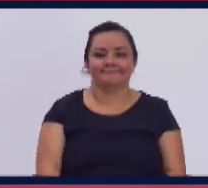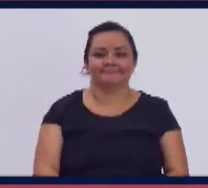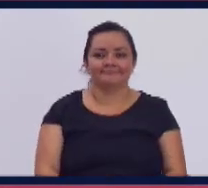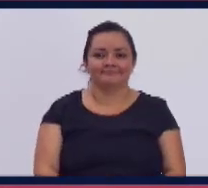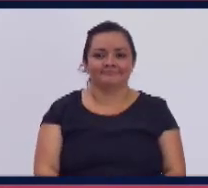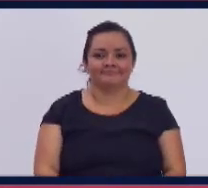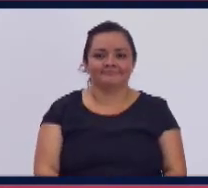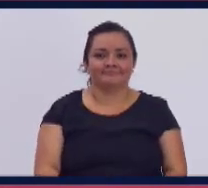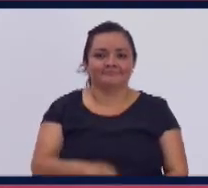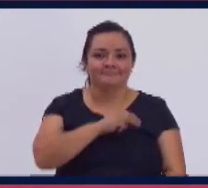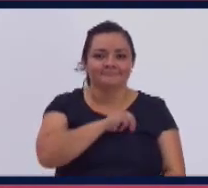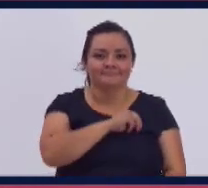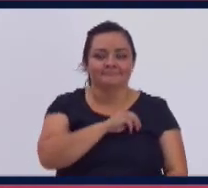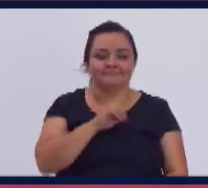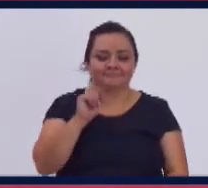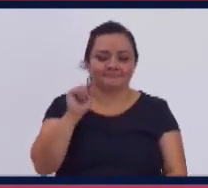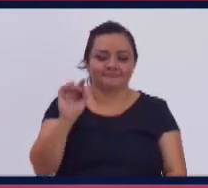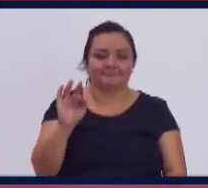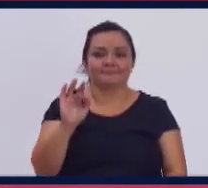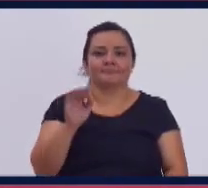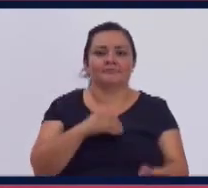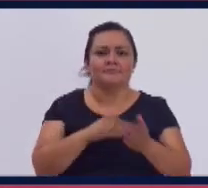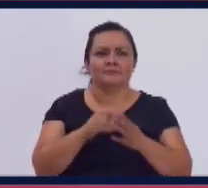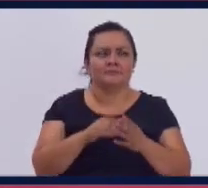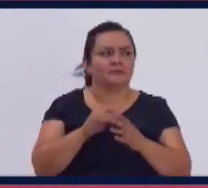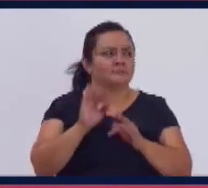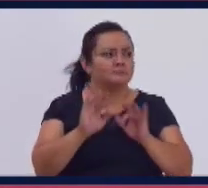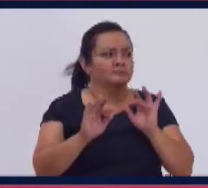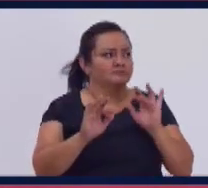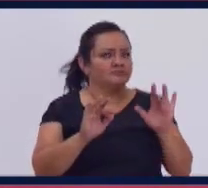Tan pronto tocó el ministerio comenzó a crecer.